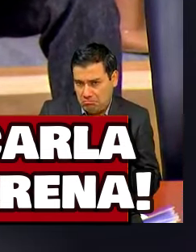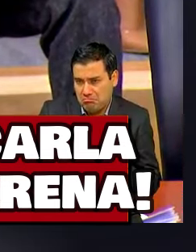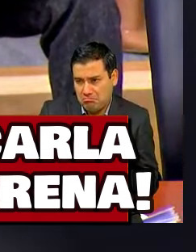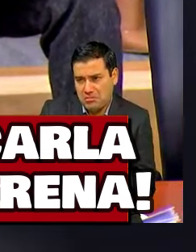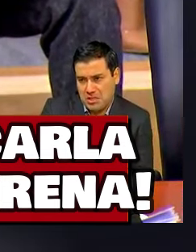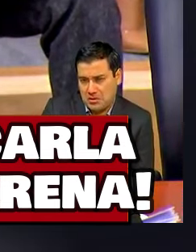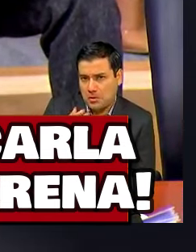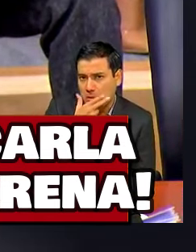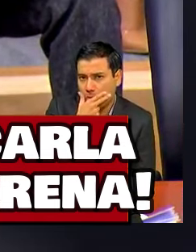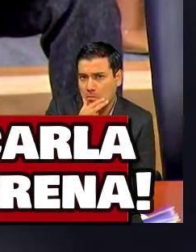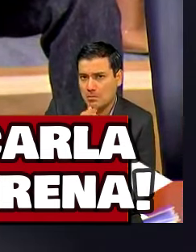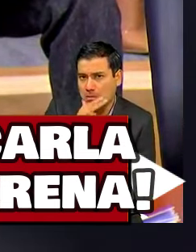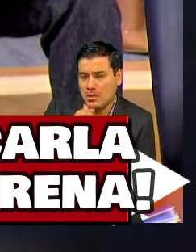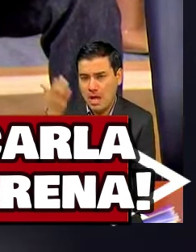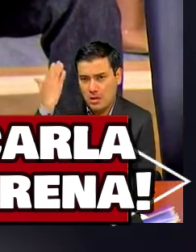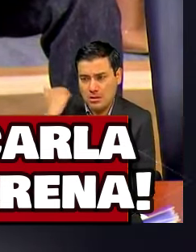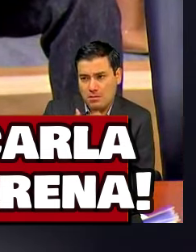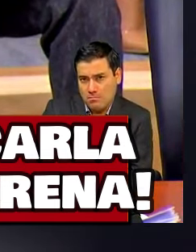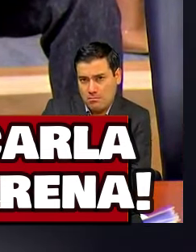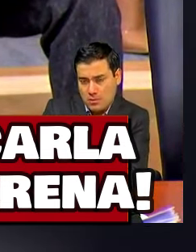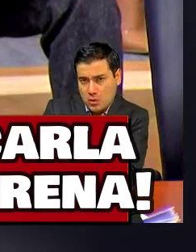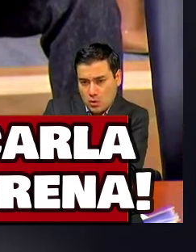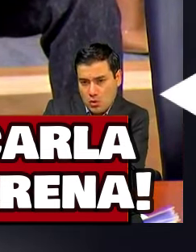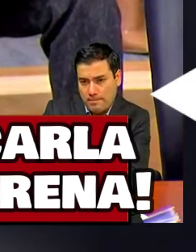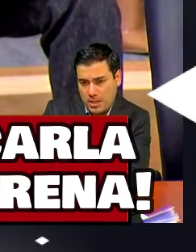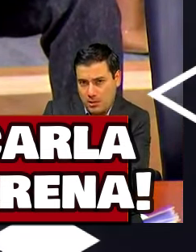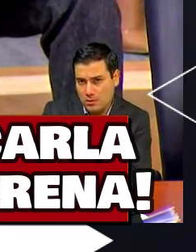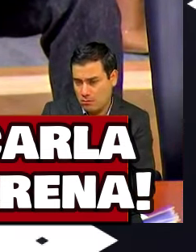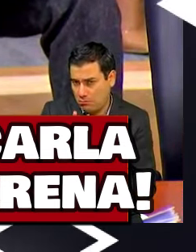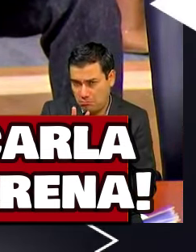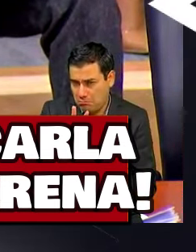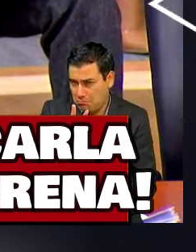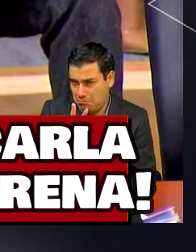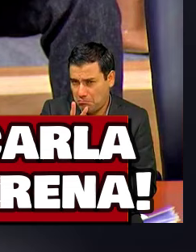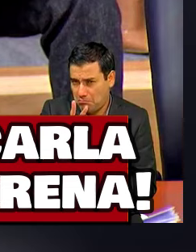no hay ni habrá nunca una actitud